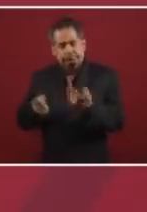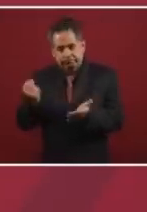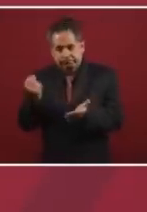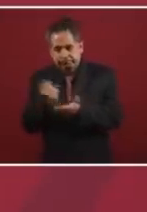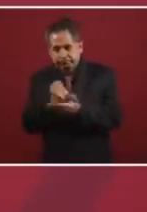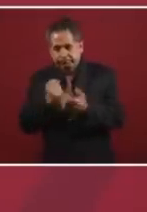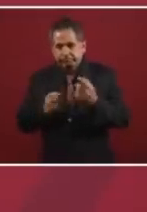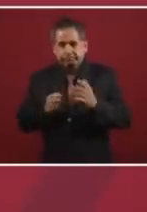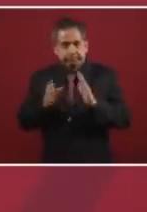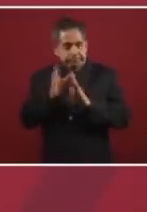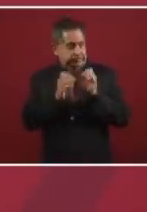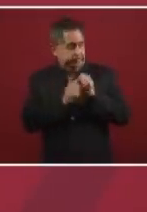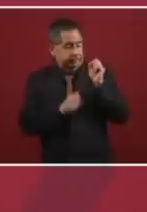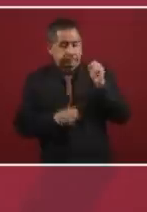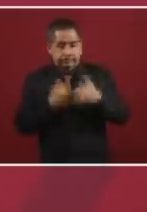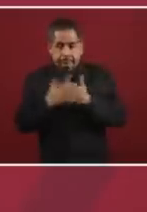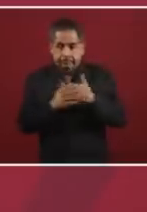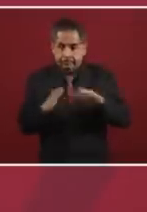constitucionales